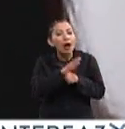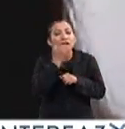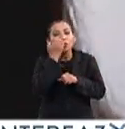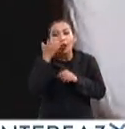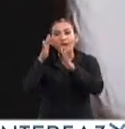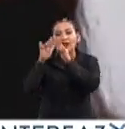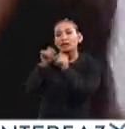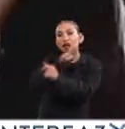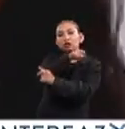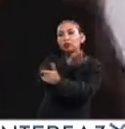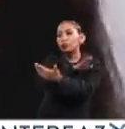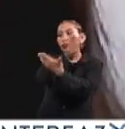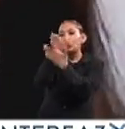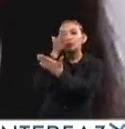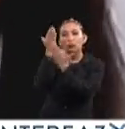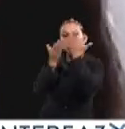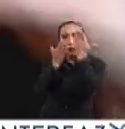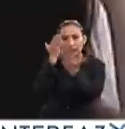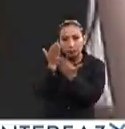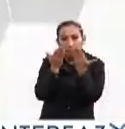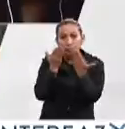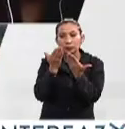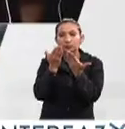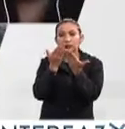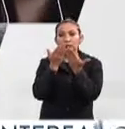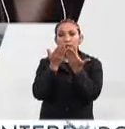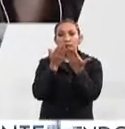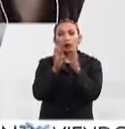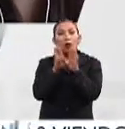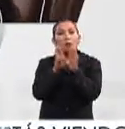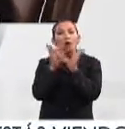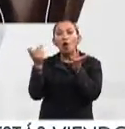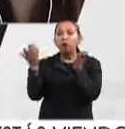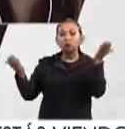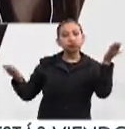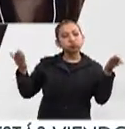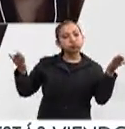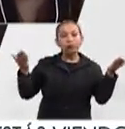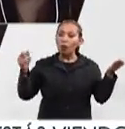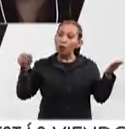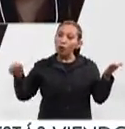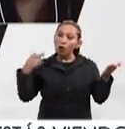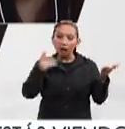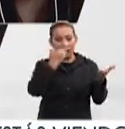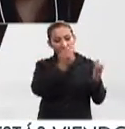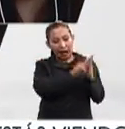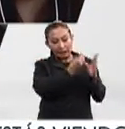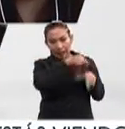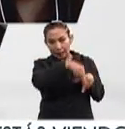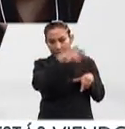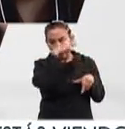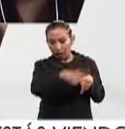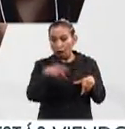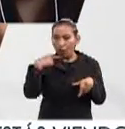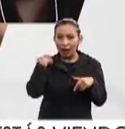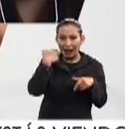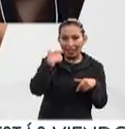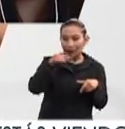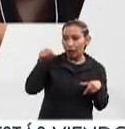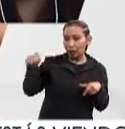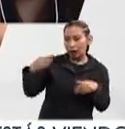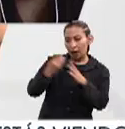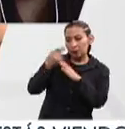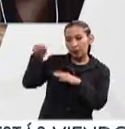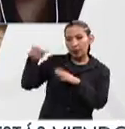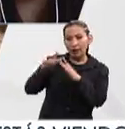en Francia estudiaste y cómo fue el comparativo que hiciste entre tus clases aquí en México, en Querétaro, y